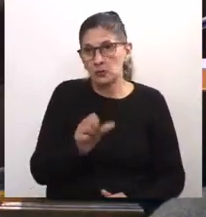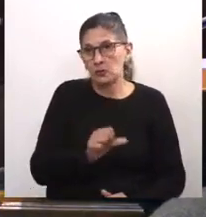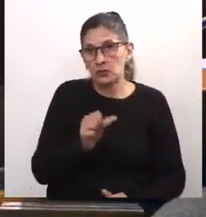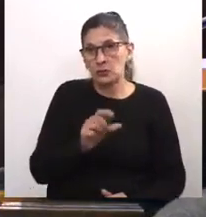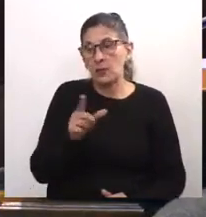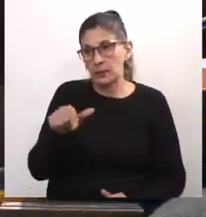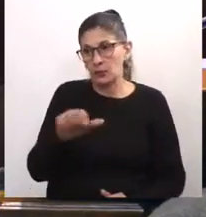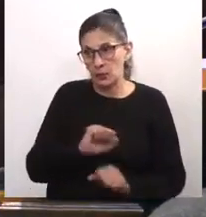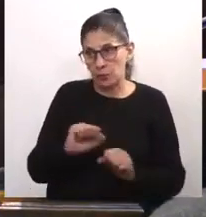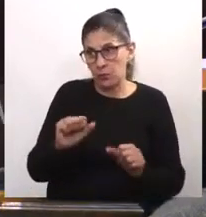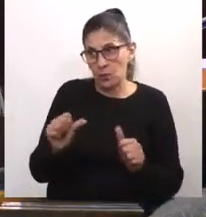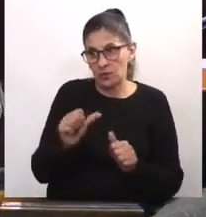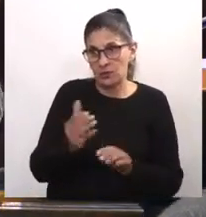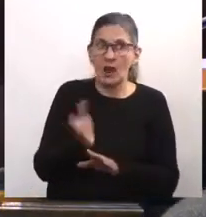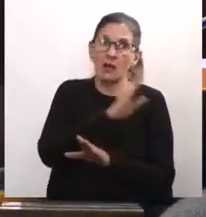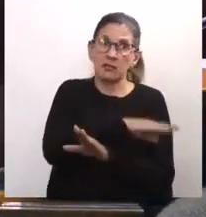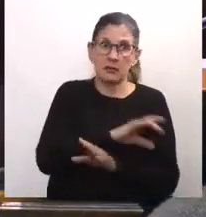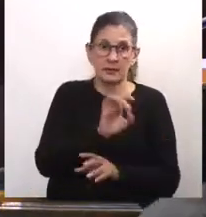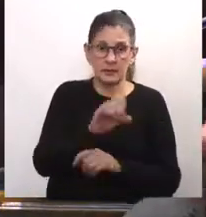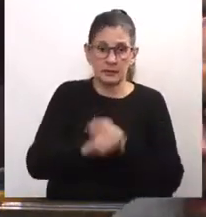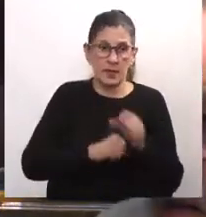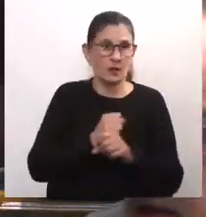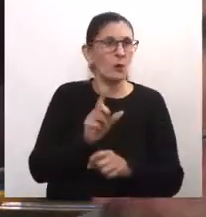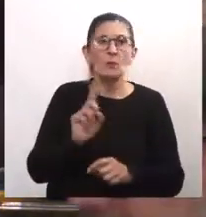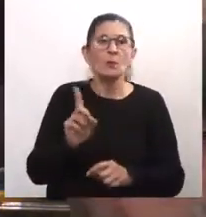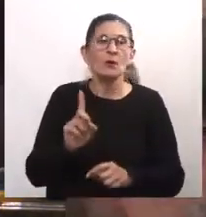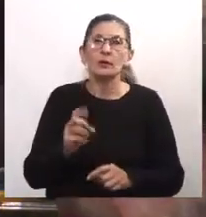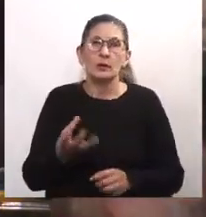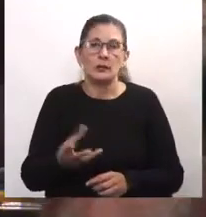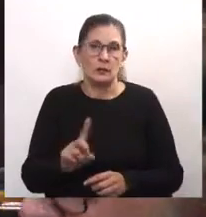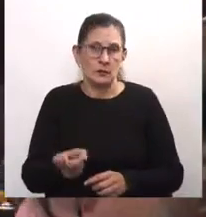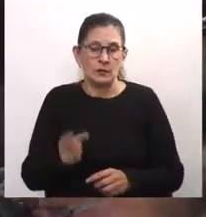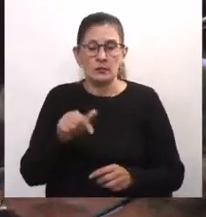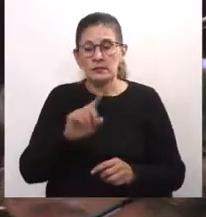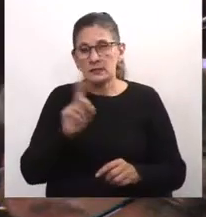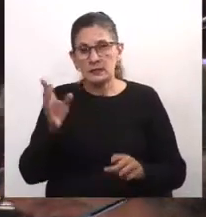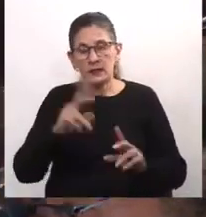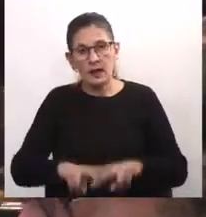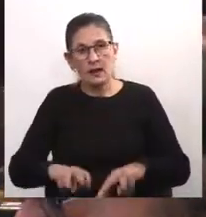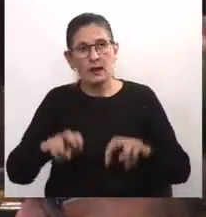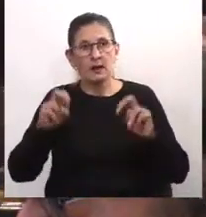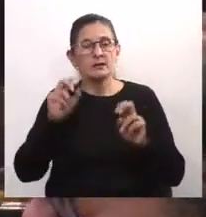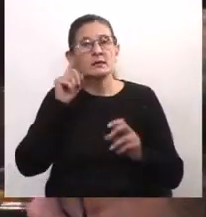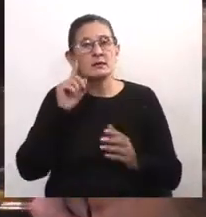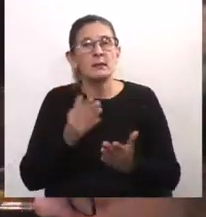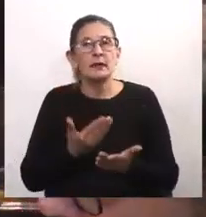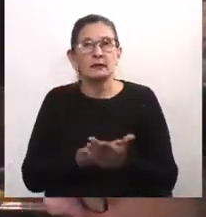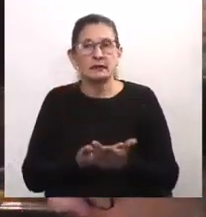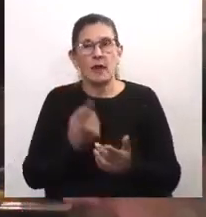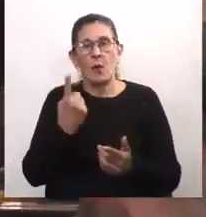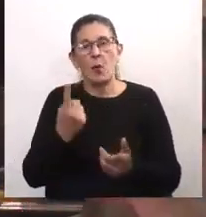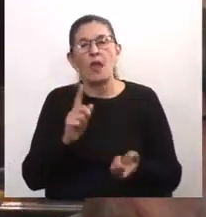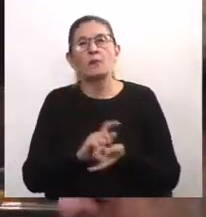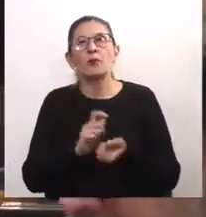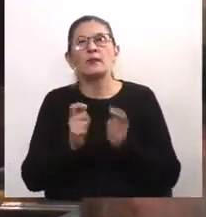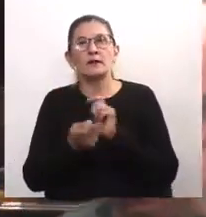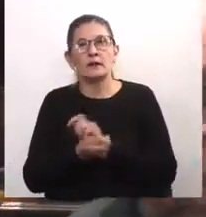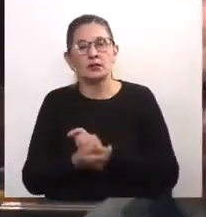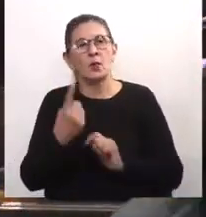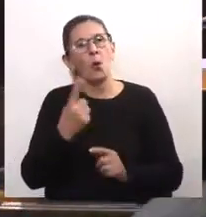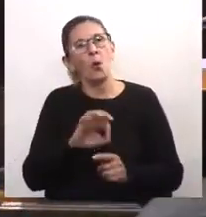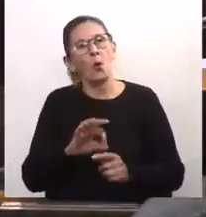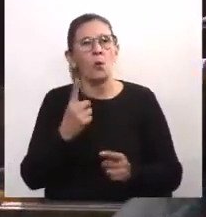los 15 años que pasaron, que tampoco se hizo. Sin el análisis referido, mal puede plantearse una modificación o